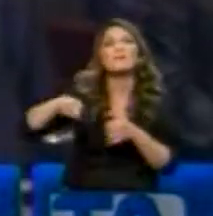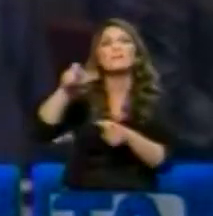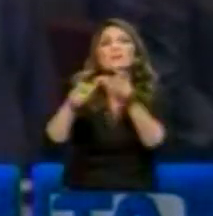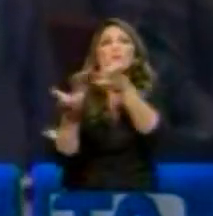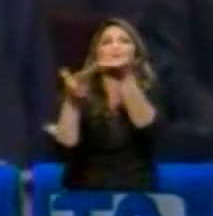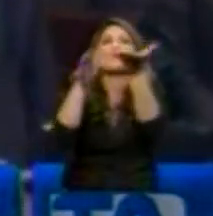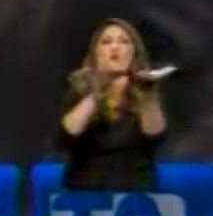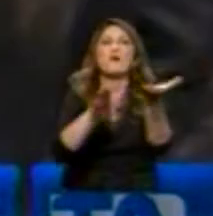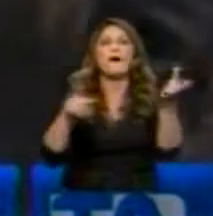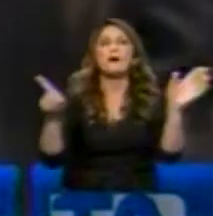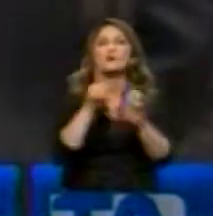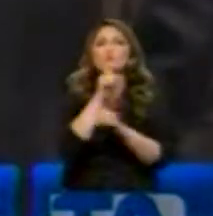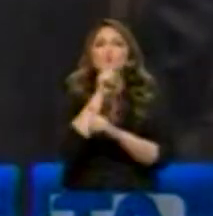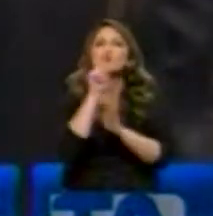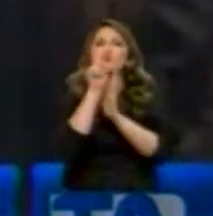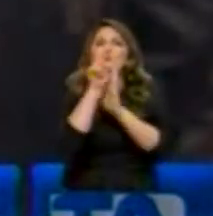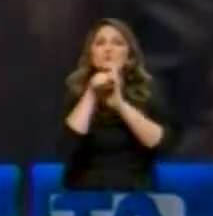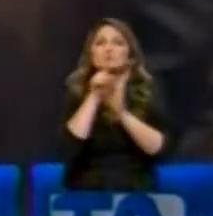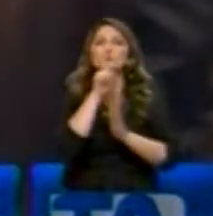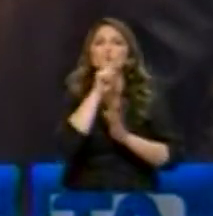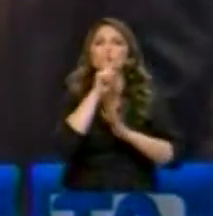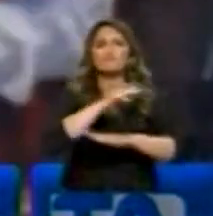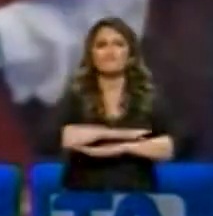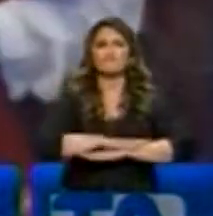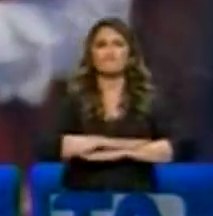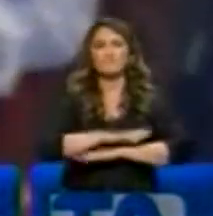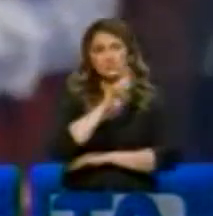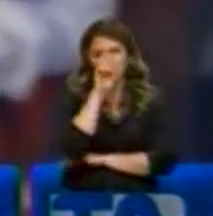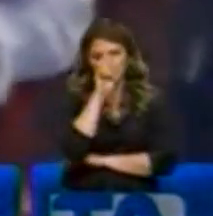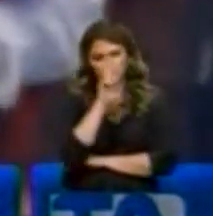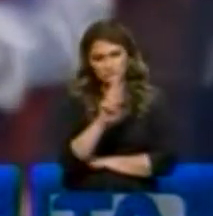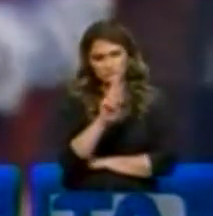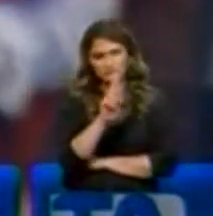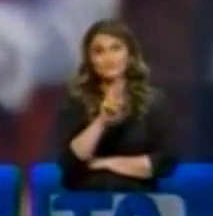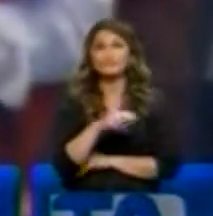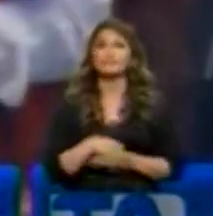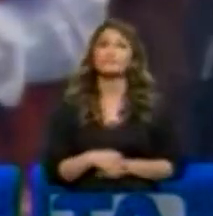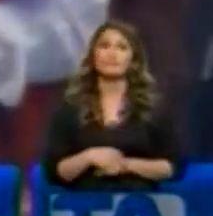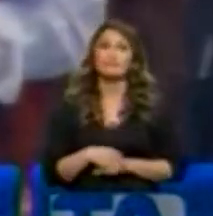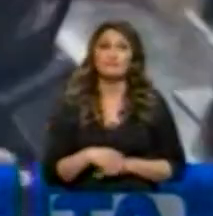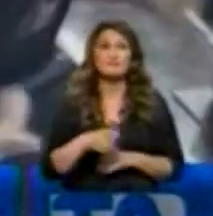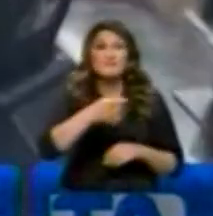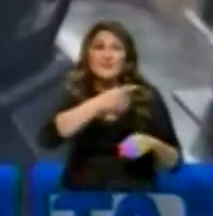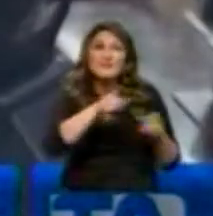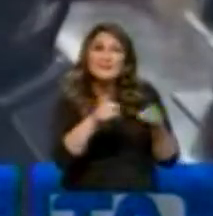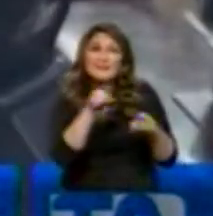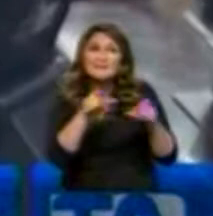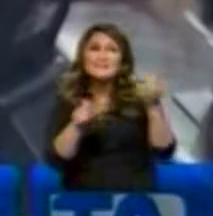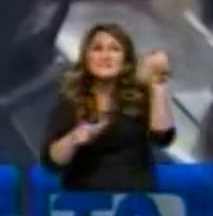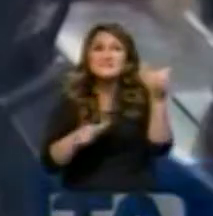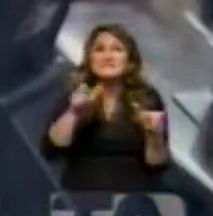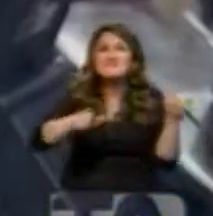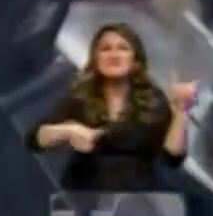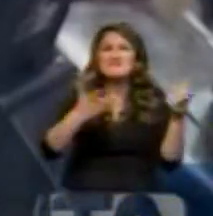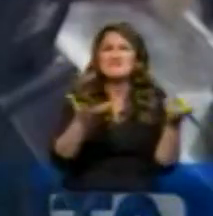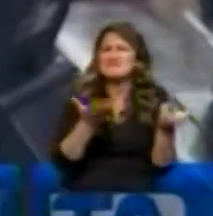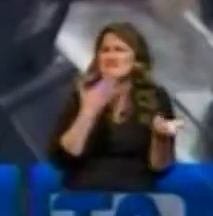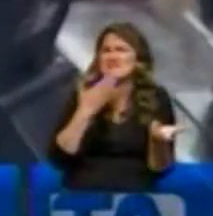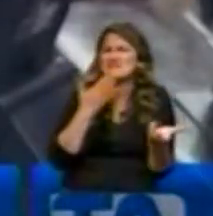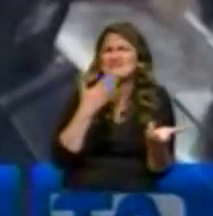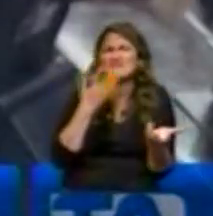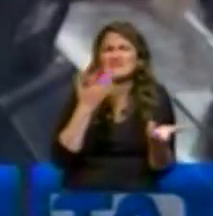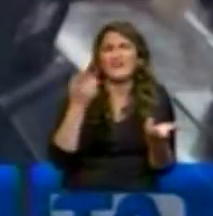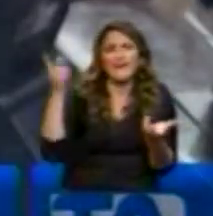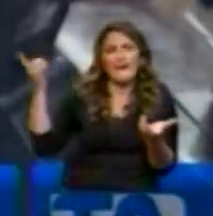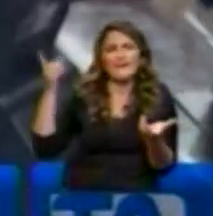manifestaciones. Ya en el debate, desde el oficialismo reclamaron la tardanza del diálogo. No teníamos que esperar 11 días para